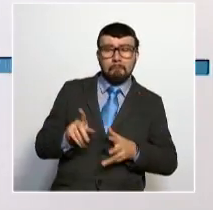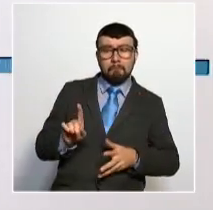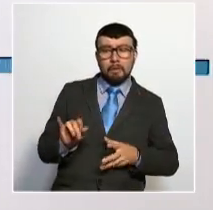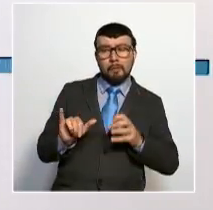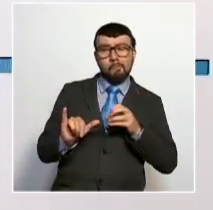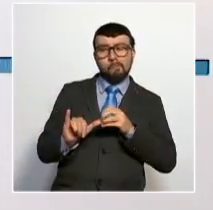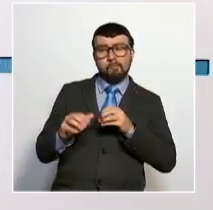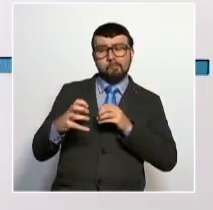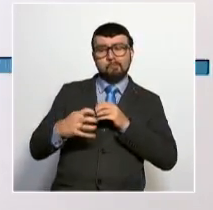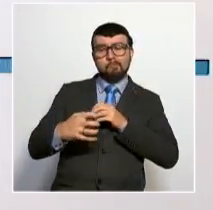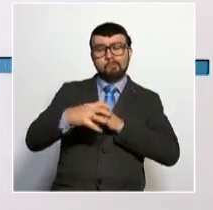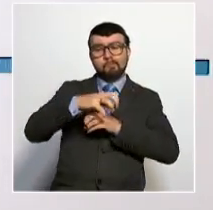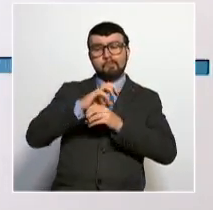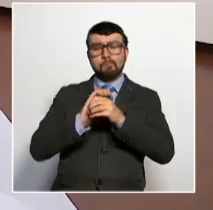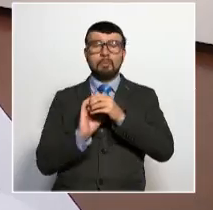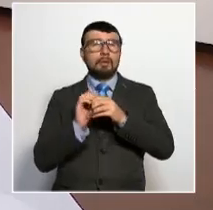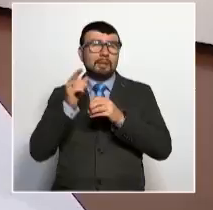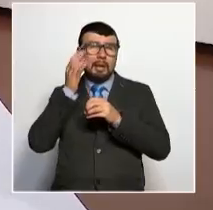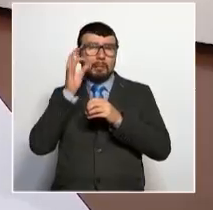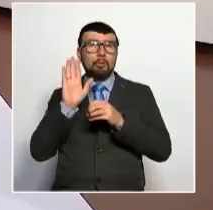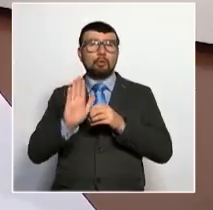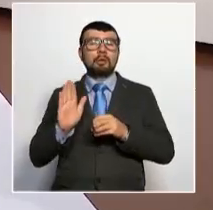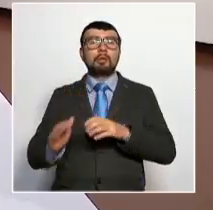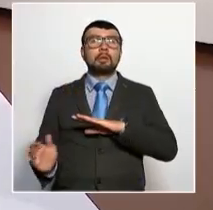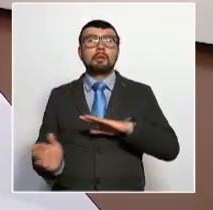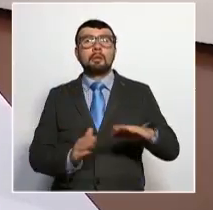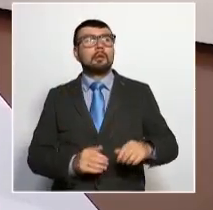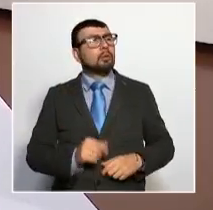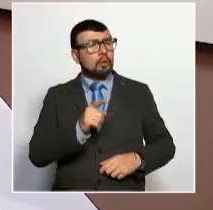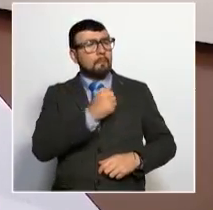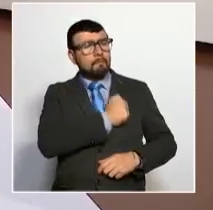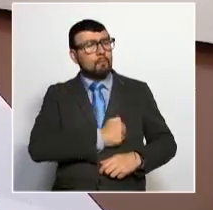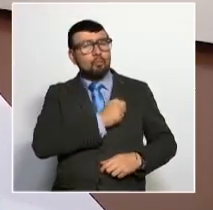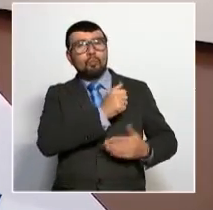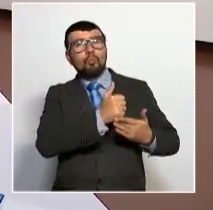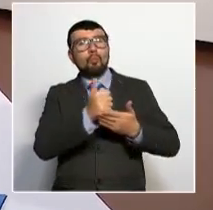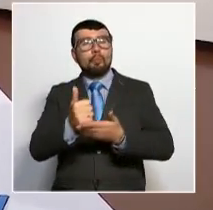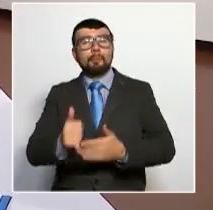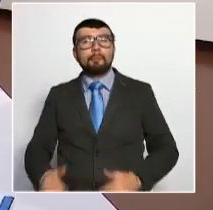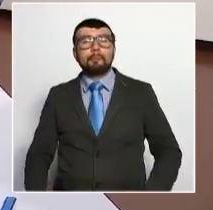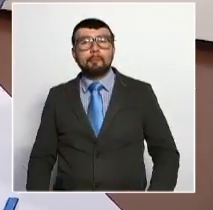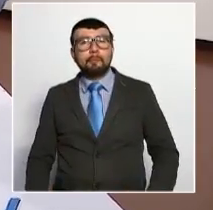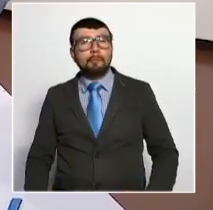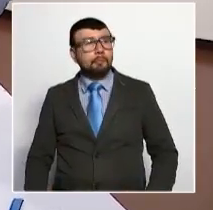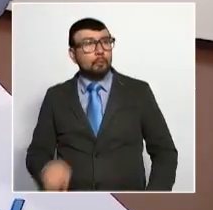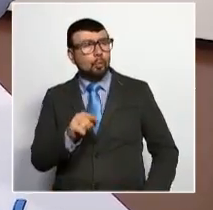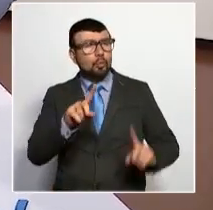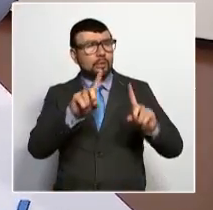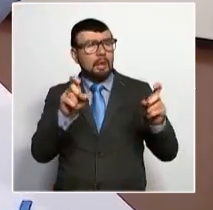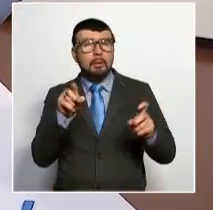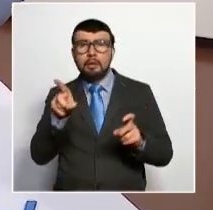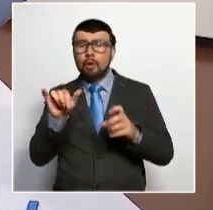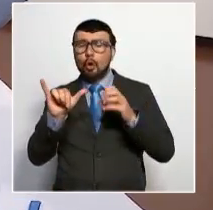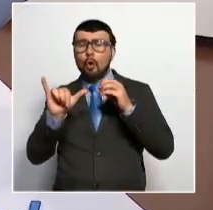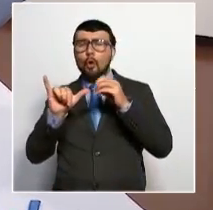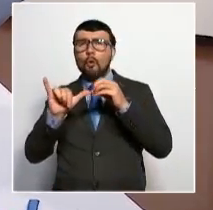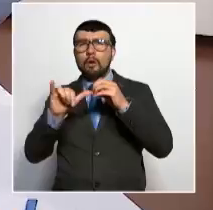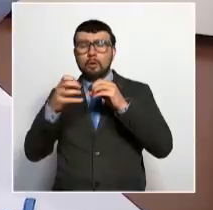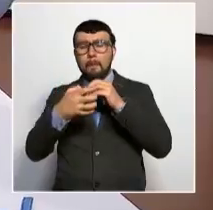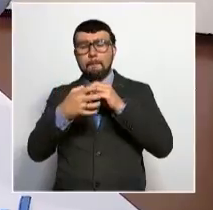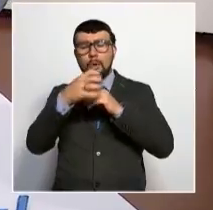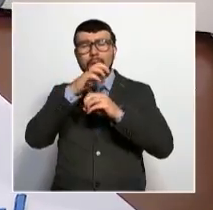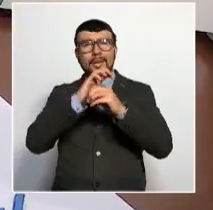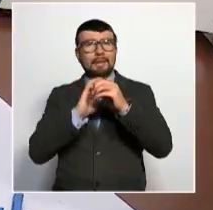delicada. Doctora, yo quiero que nos colabore una cosa, ahora que usted toca el tema de ovario poliquístico. Aquí